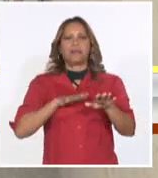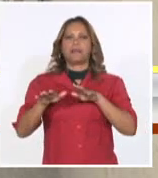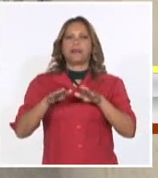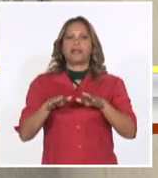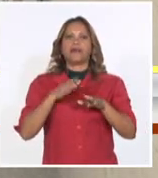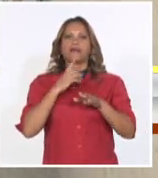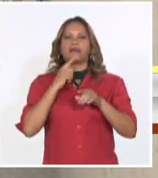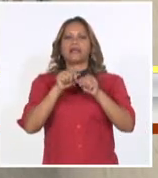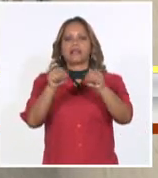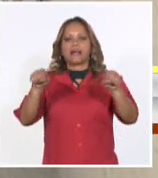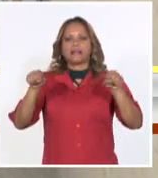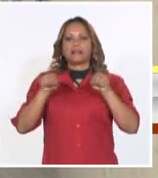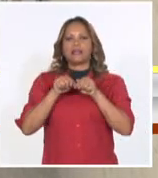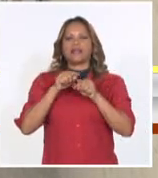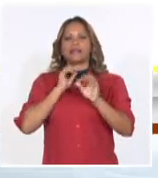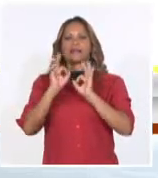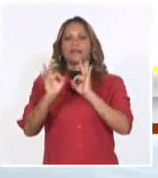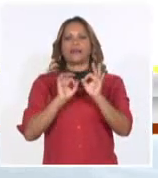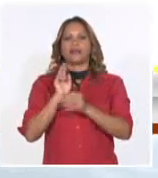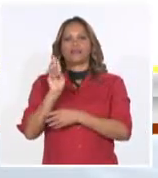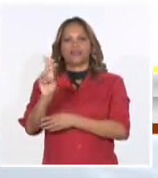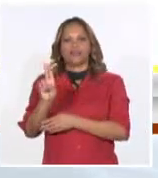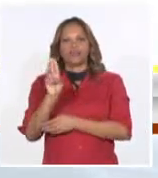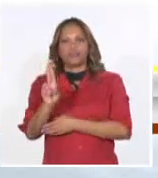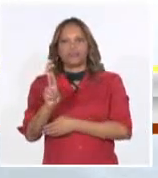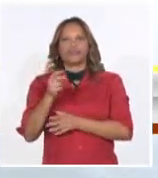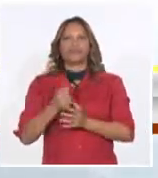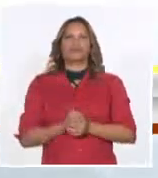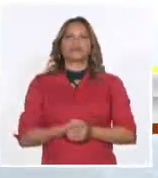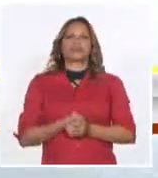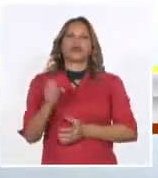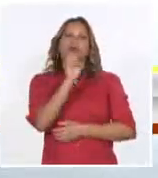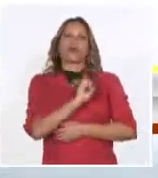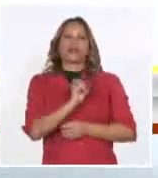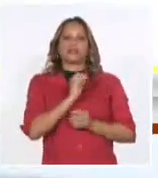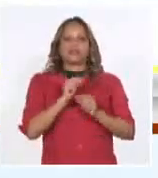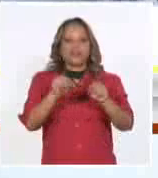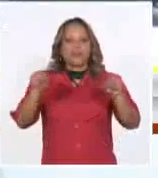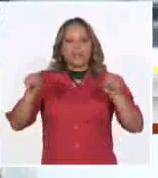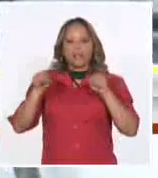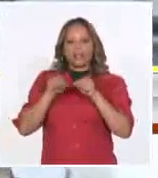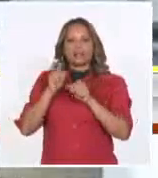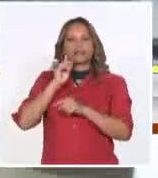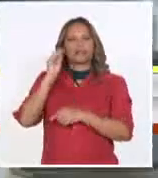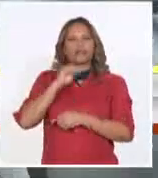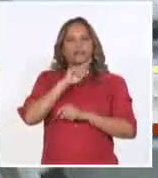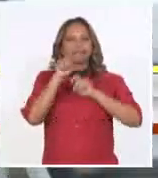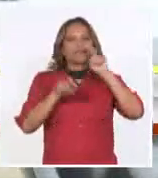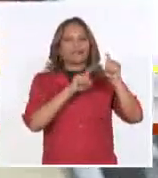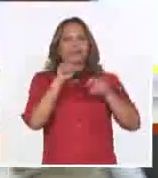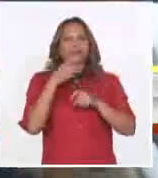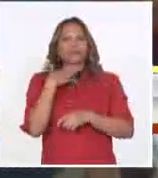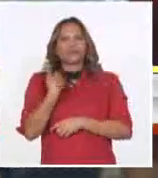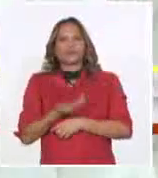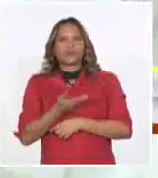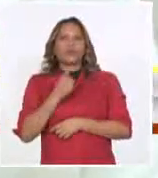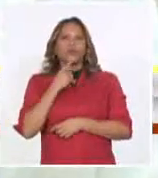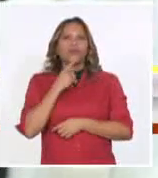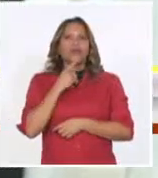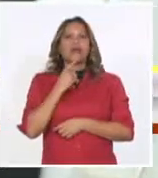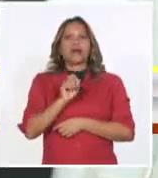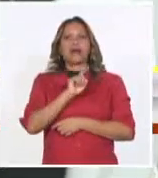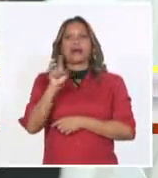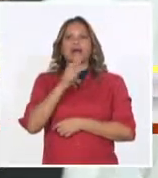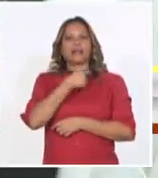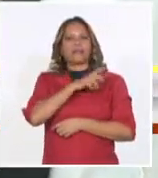cuidados intensivos quirúrgicos. Detalles de la reorganización de las salas conocieron Jorge Luis Broche de Lorenzo, miembro del secretariado y